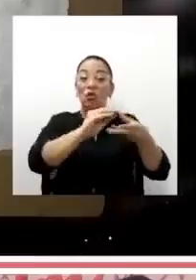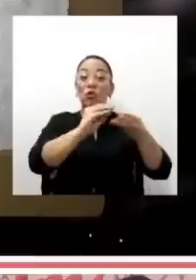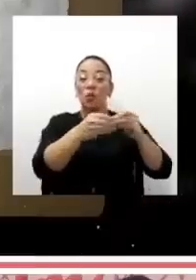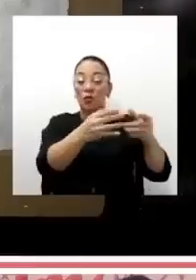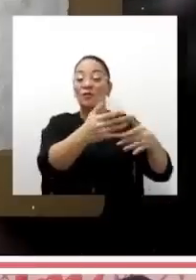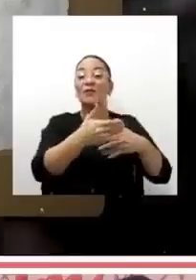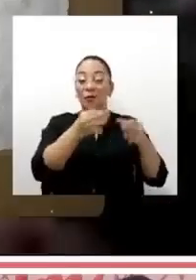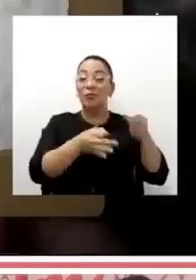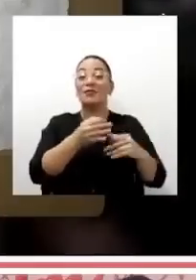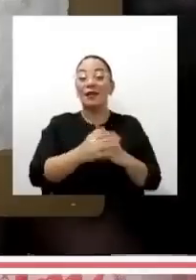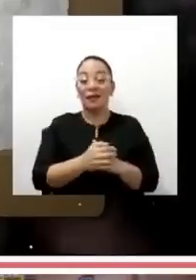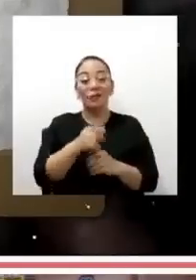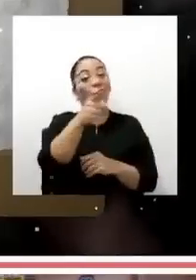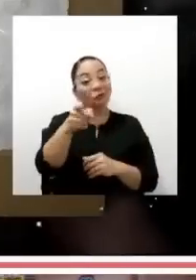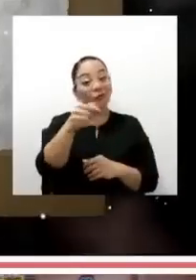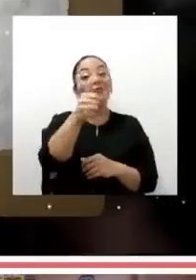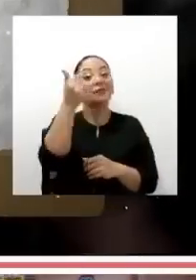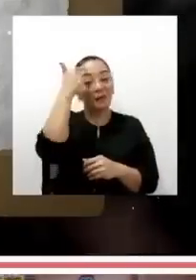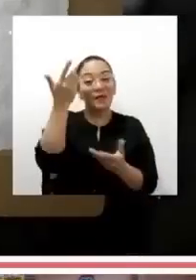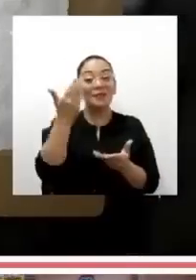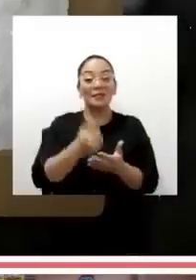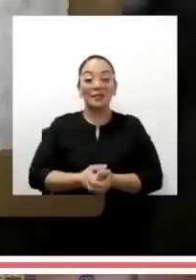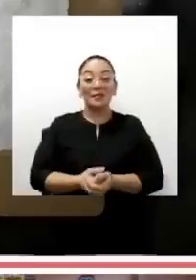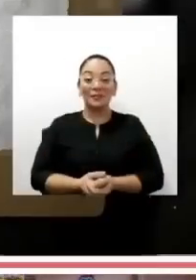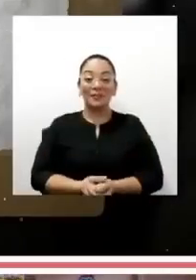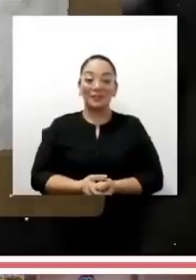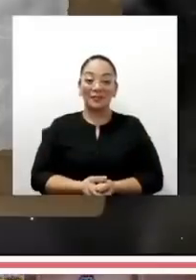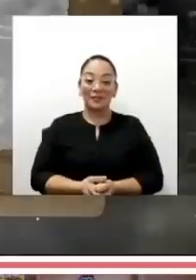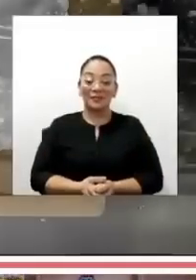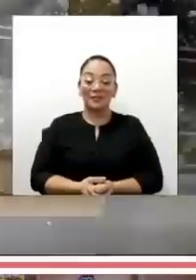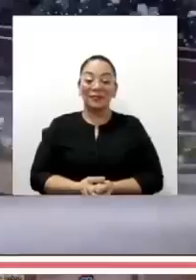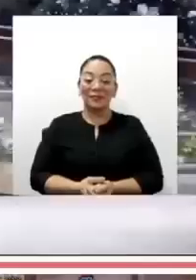judicial. Juzguen ustedes, compatriotas.